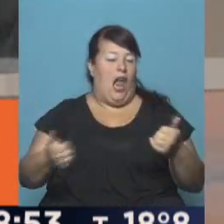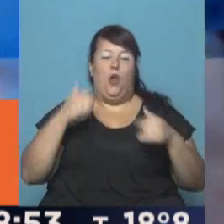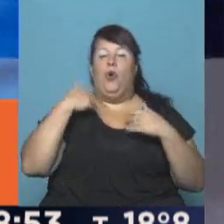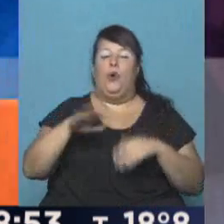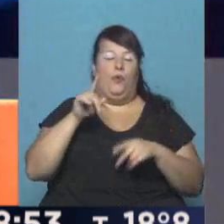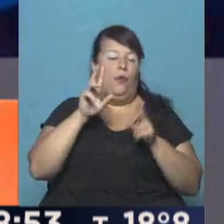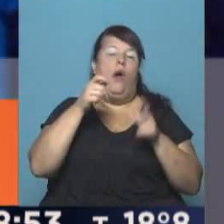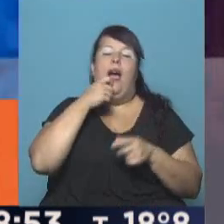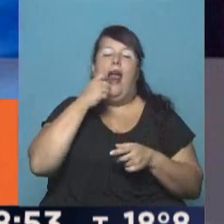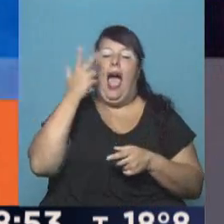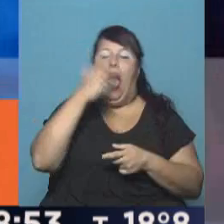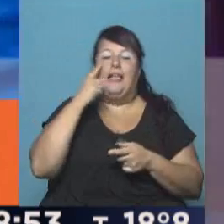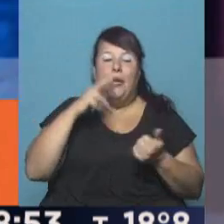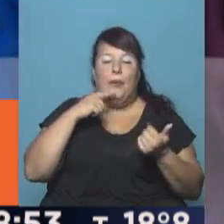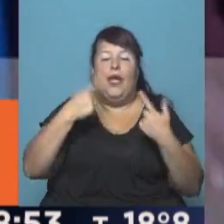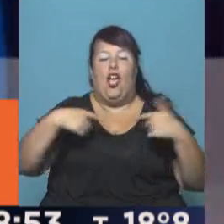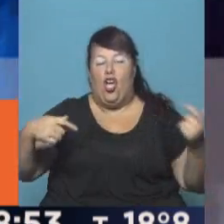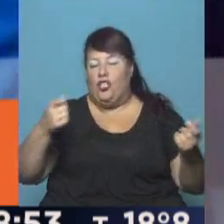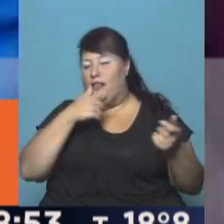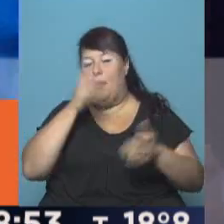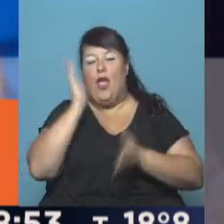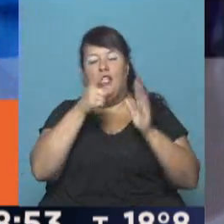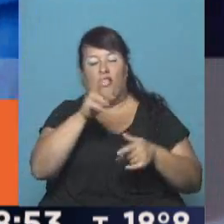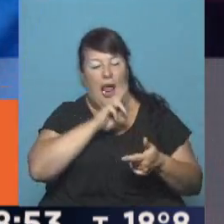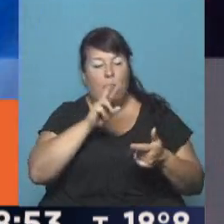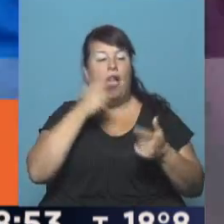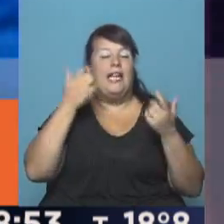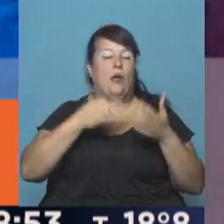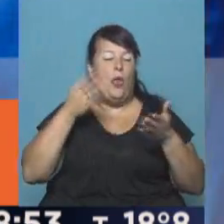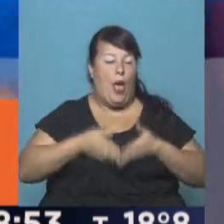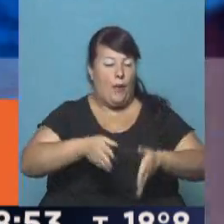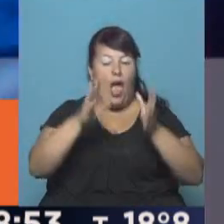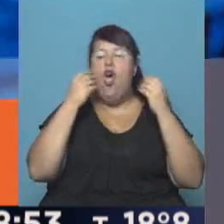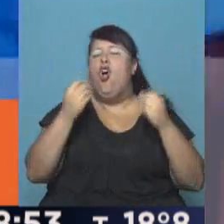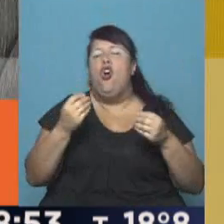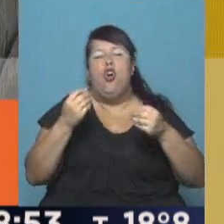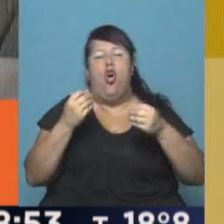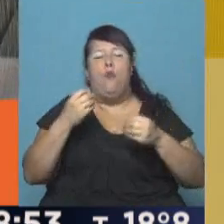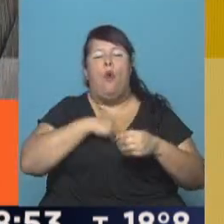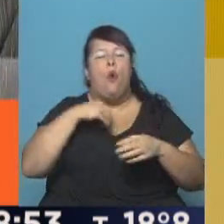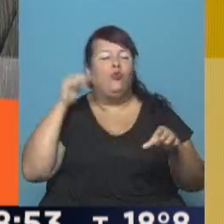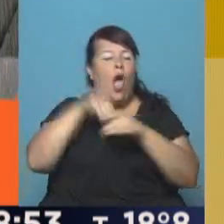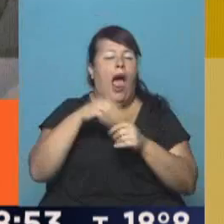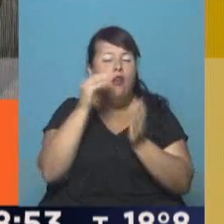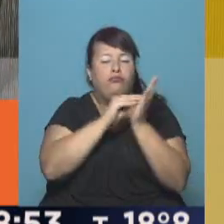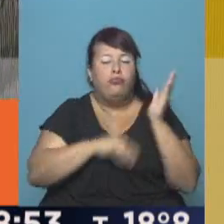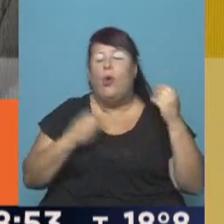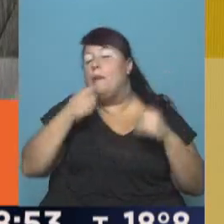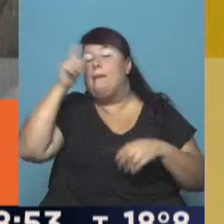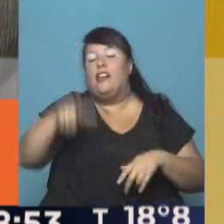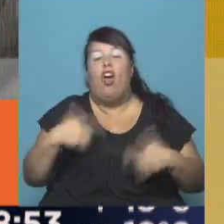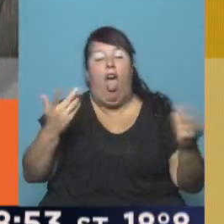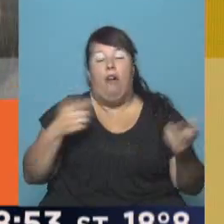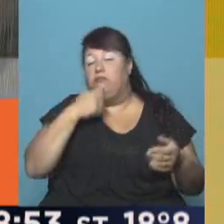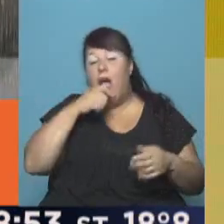temáticas como vih sustancias psicoactivas violencia de género seguridad vial y cómo se suman los voluntarios como una persona